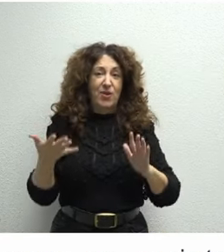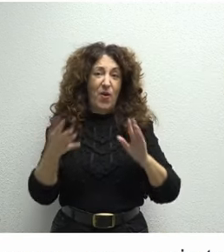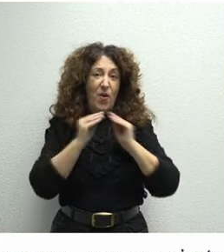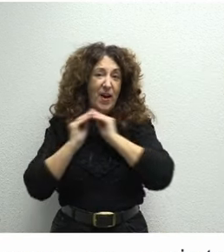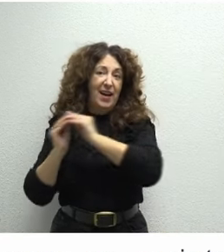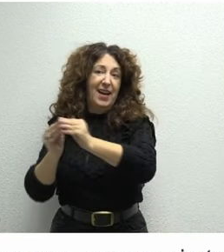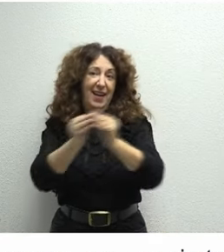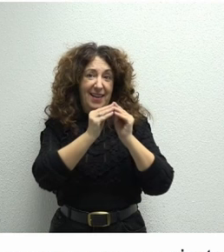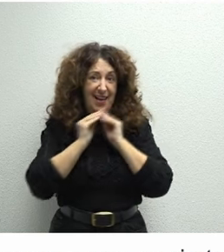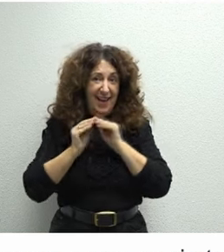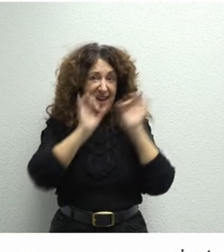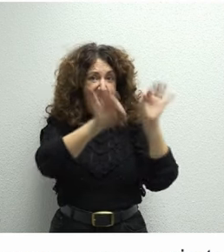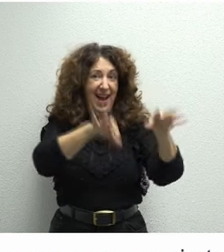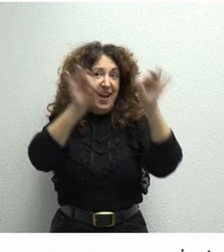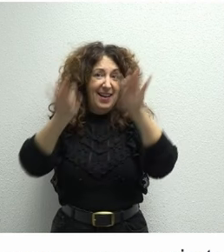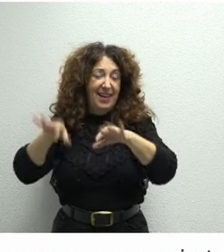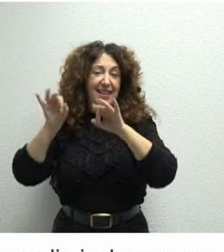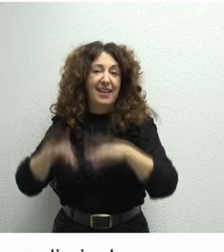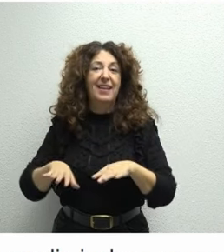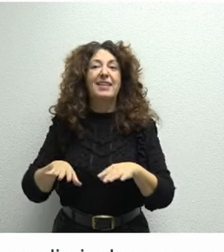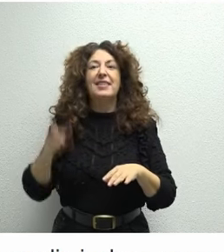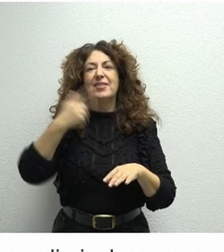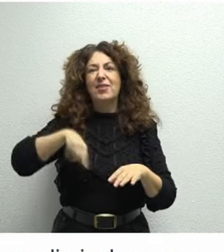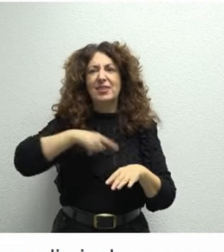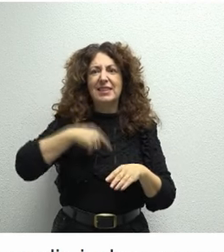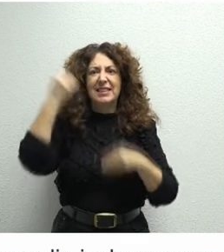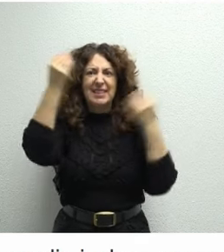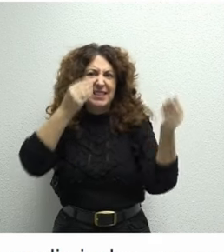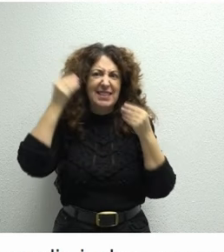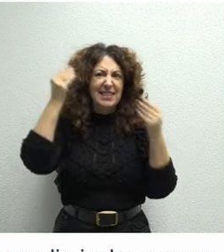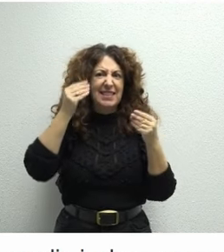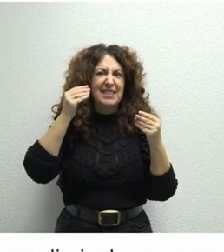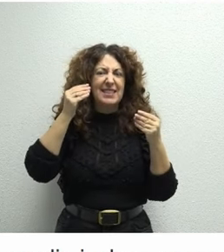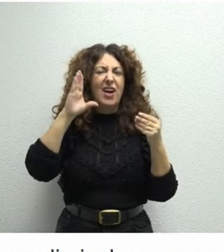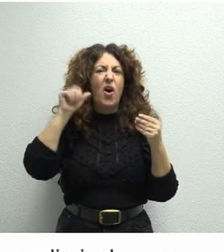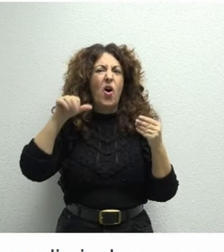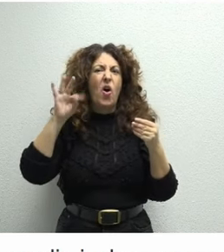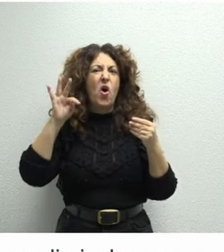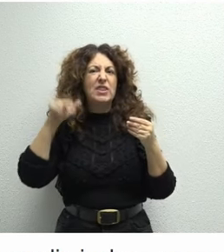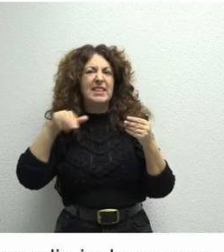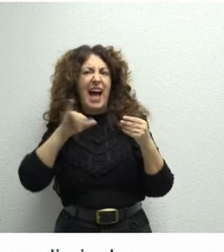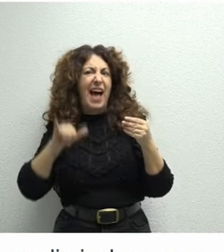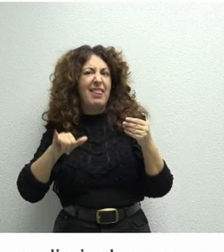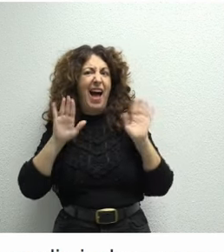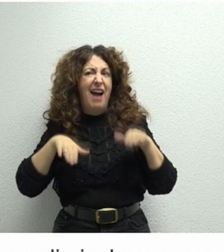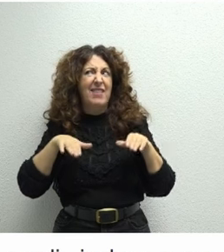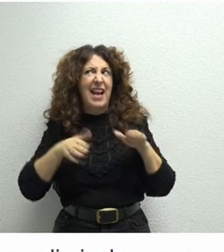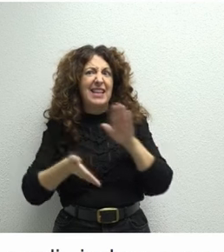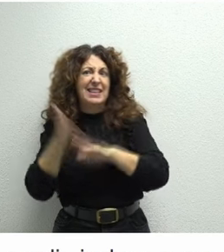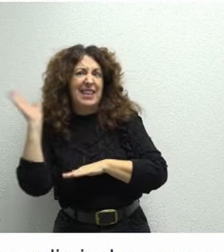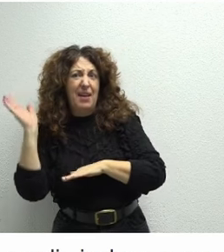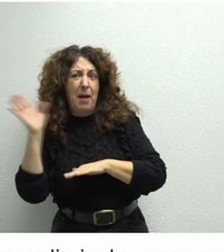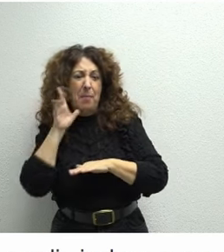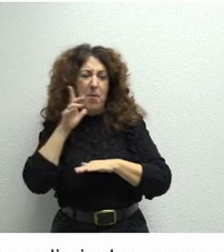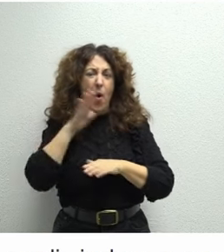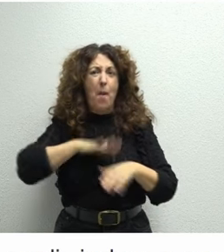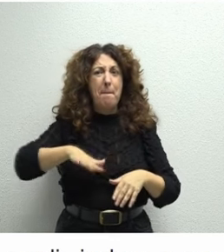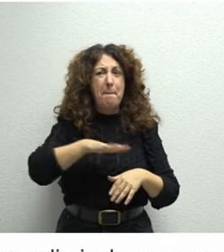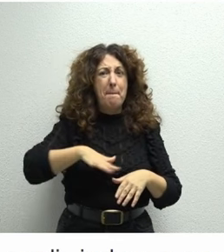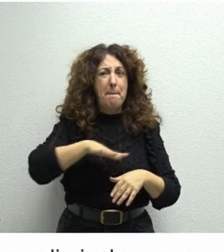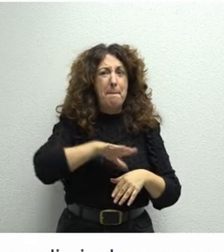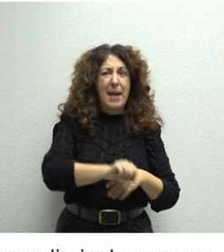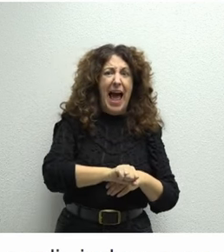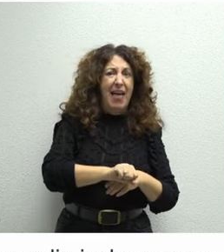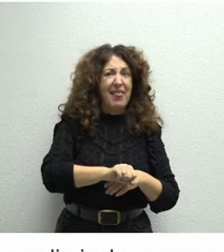estemos ya con el la tripa encogida de que constanza se va a ir porque no pertenece su plaza donde está estamos con el miedo de la próxima vez que vengamos